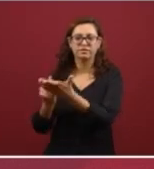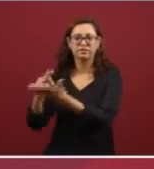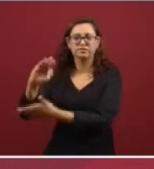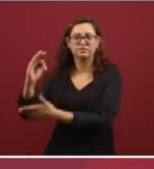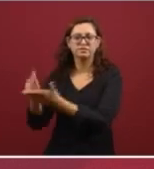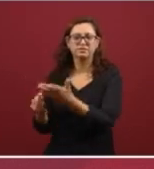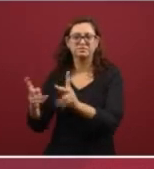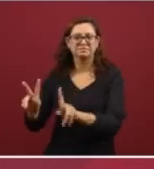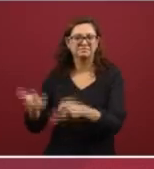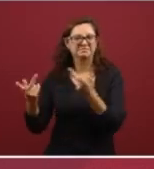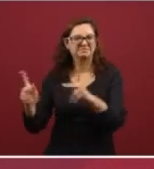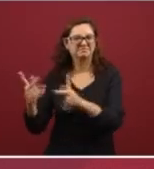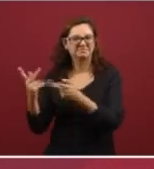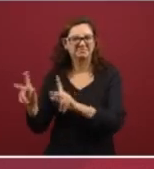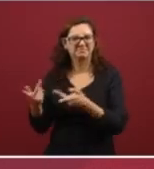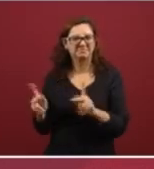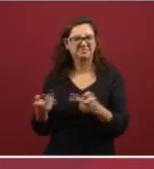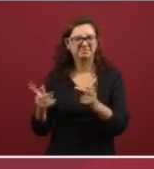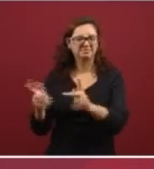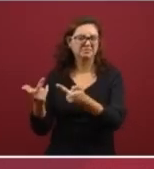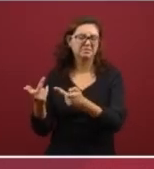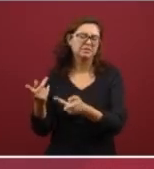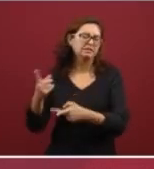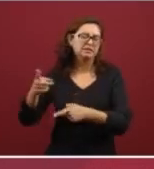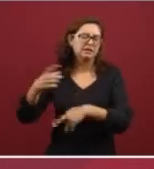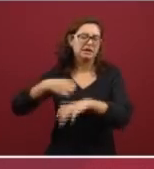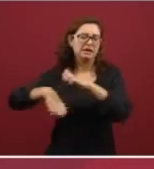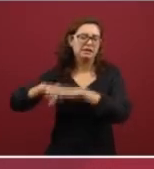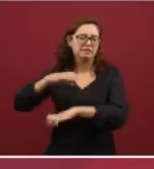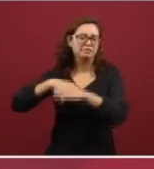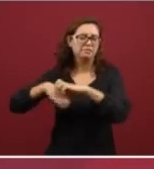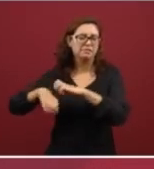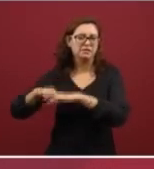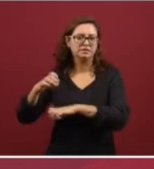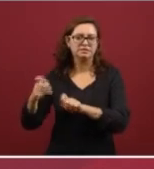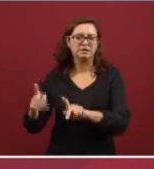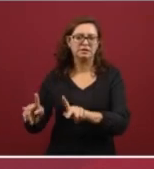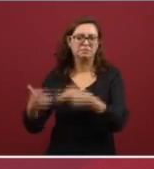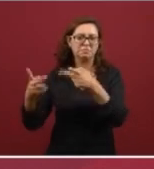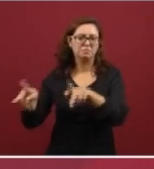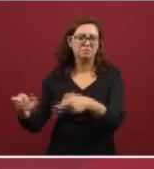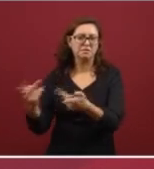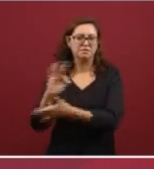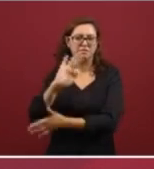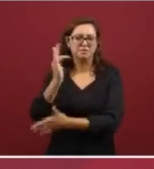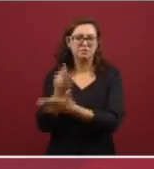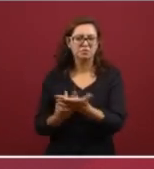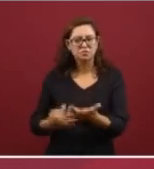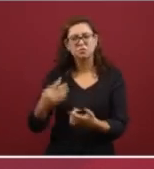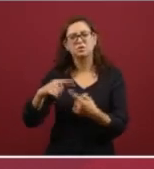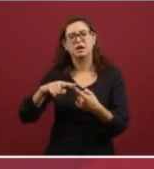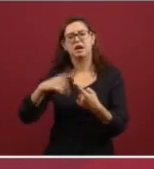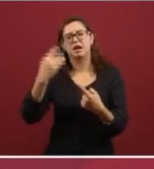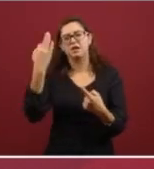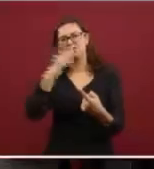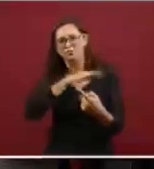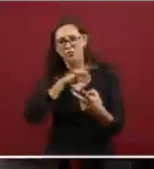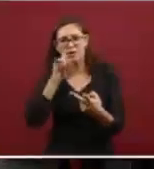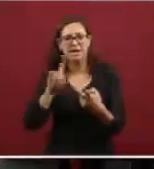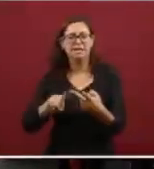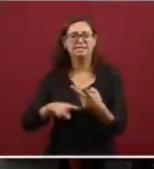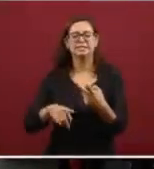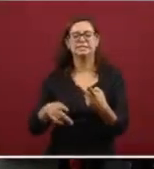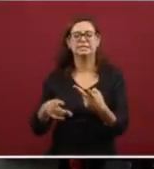El presidente de México, Andrés Manuel López Obrador, afirmó que pondrá orden en el tráfico de facturas y la defraudación fiscal. Que es una